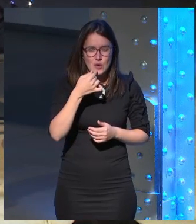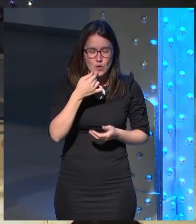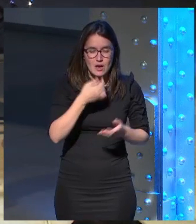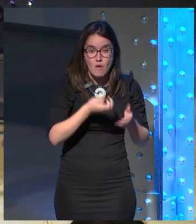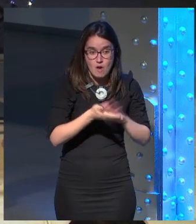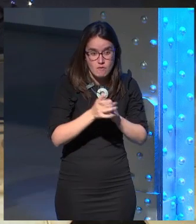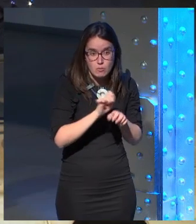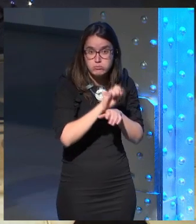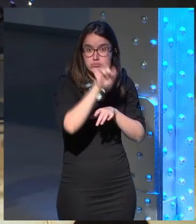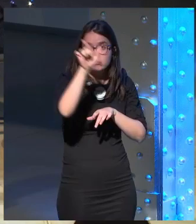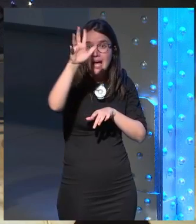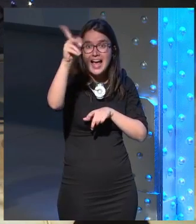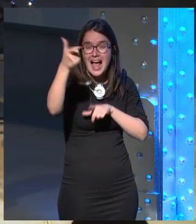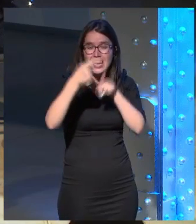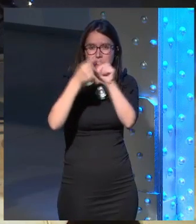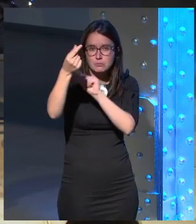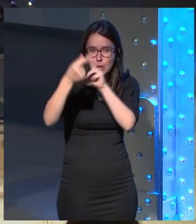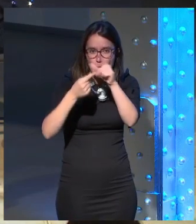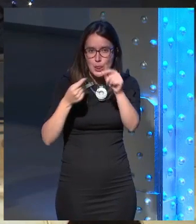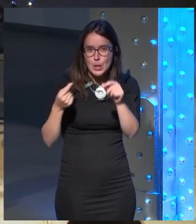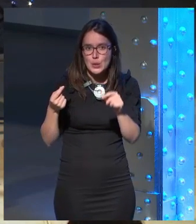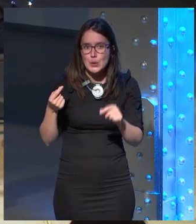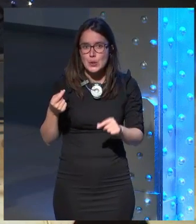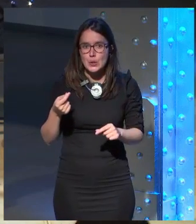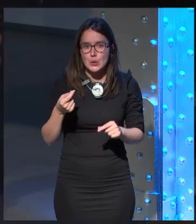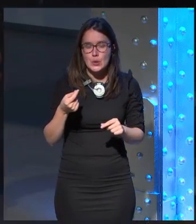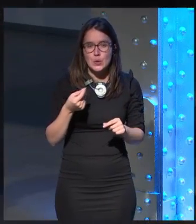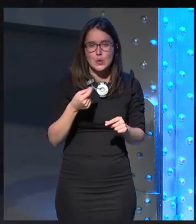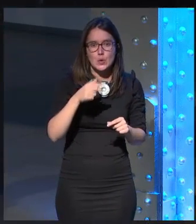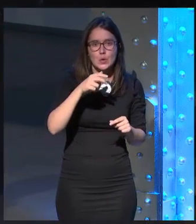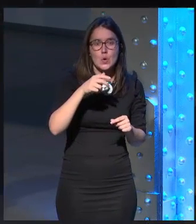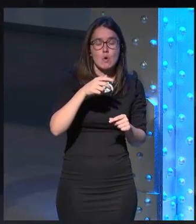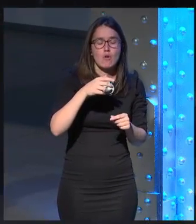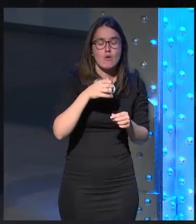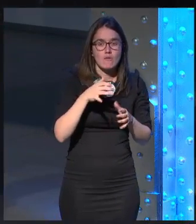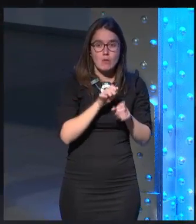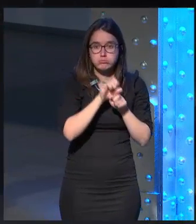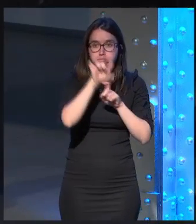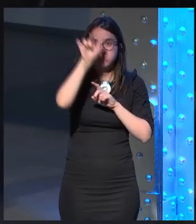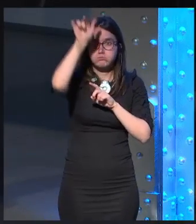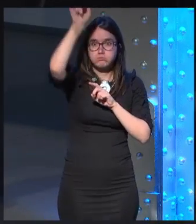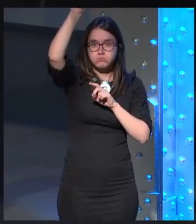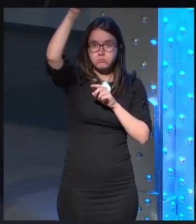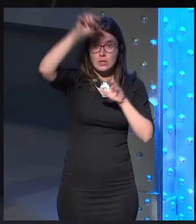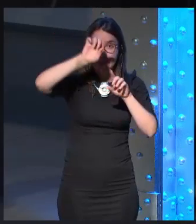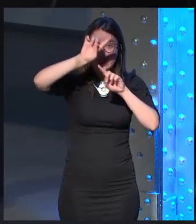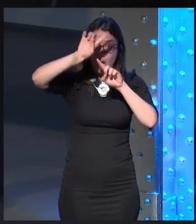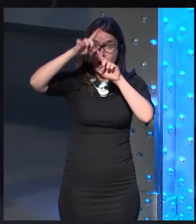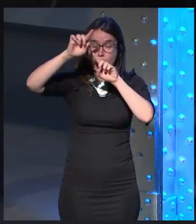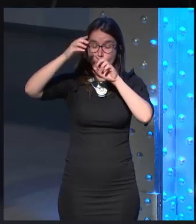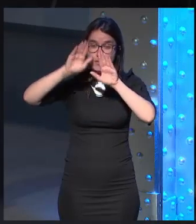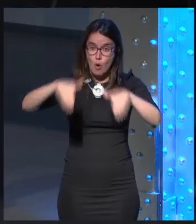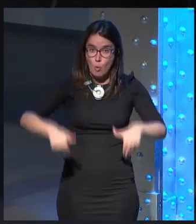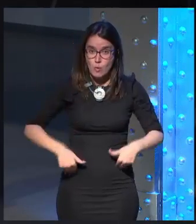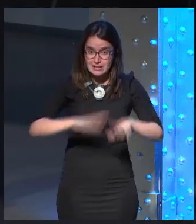iba a lanzar un cohete al espacio y que iba a hacer un aterrizaje vertical en la Tierra, a la